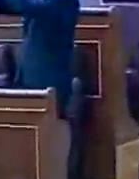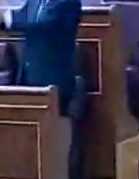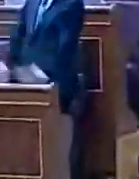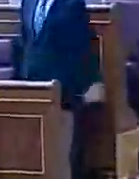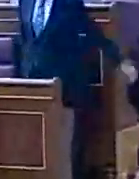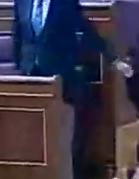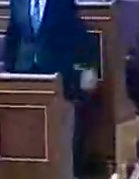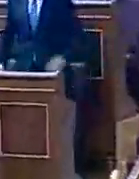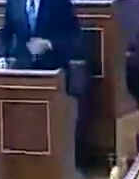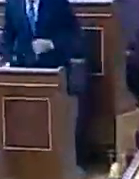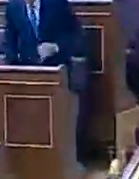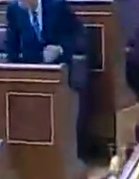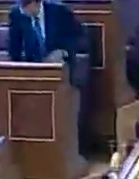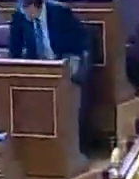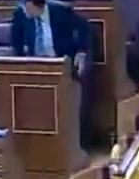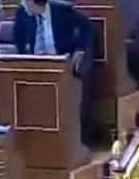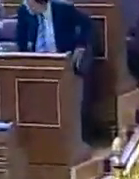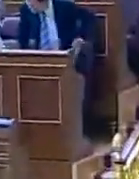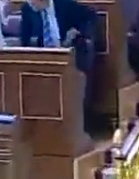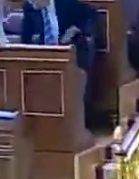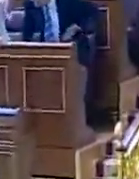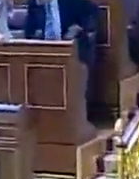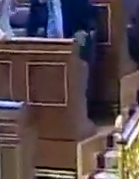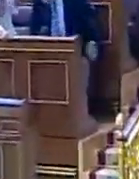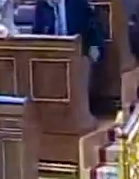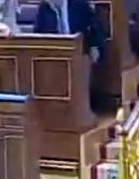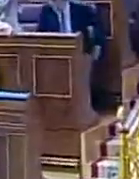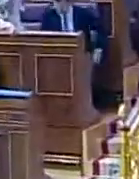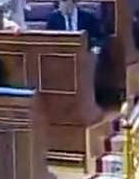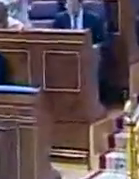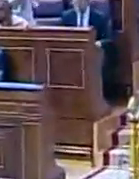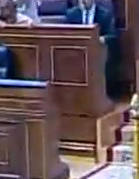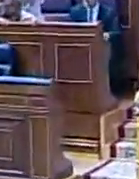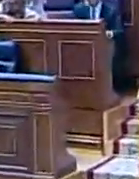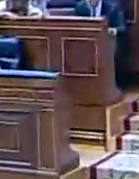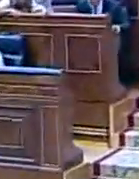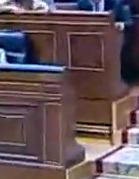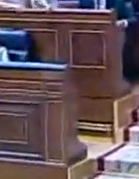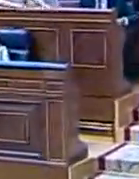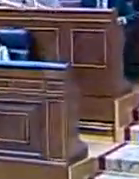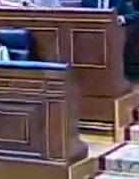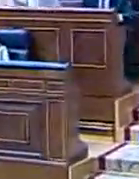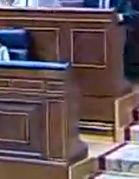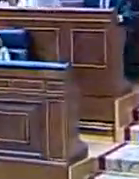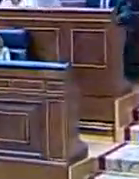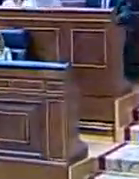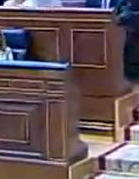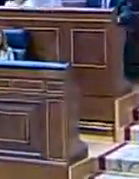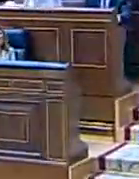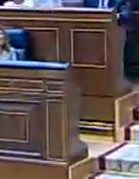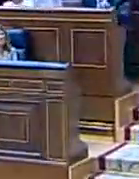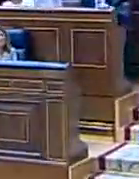las Cortes y que convoque elecciones porque él es el obstáculo, ha dicho Mariano Rajoy, para lograr el acuerdo nacional que